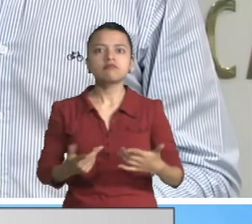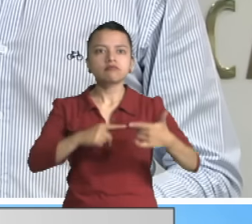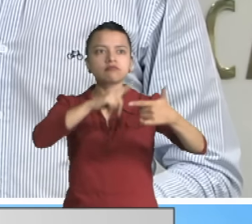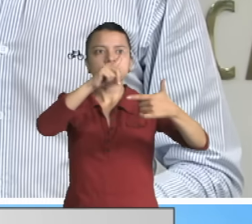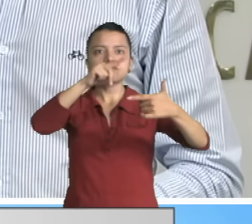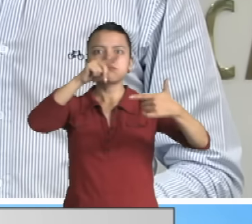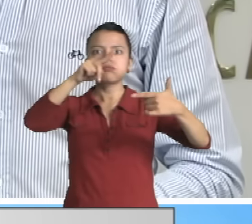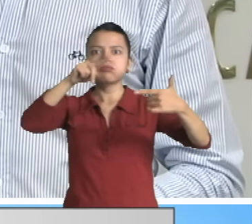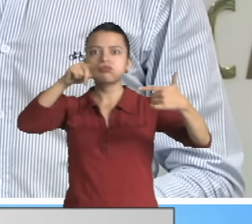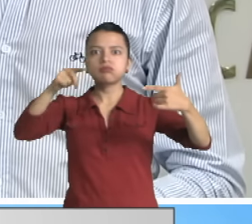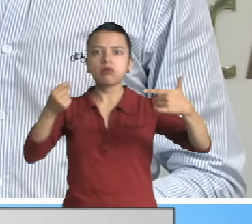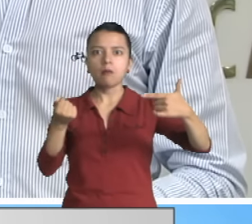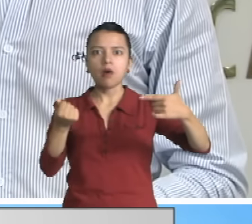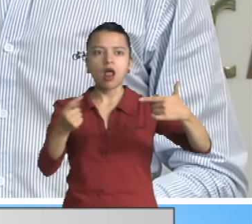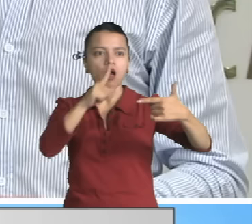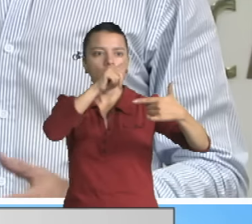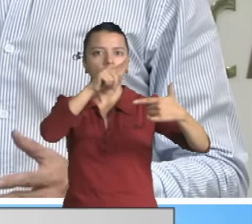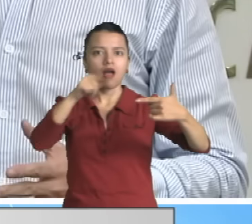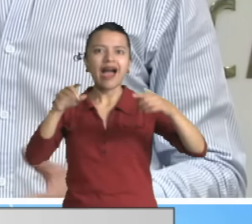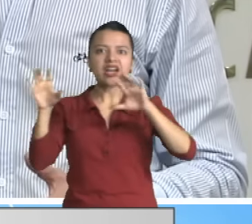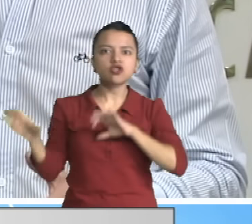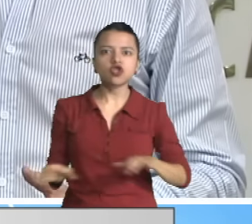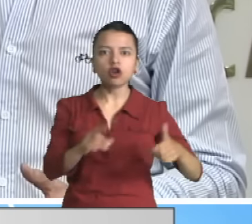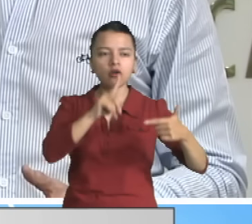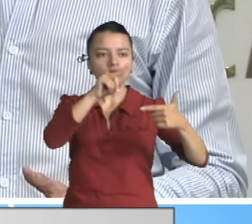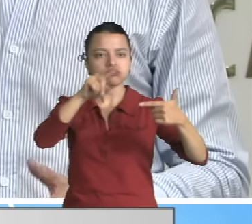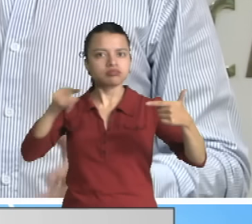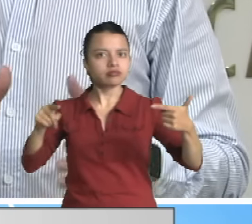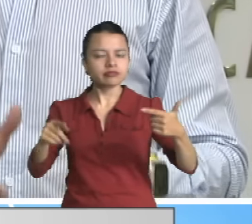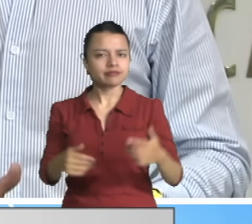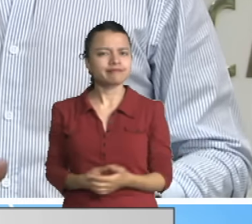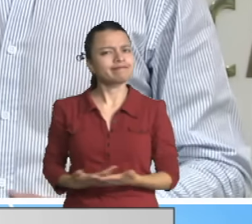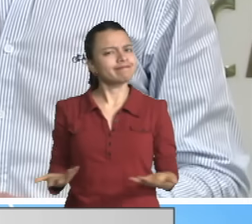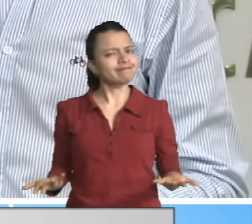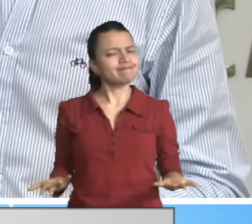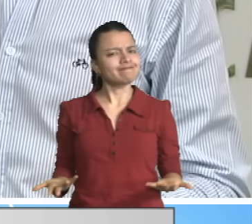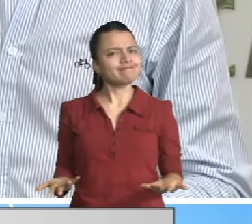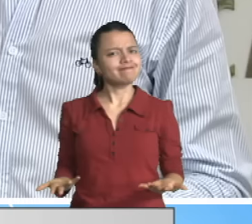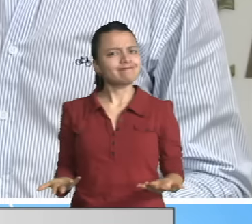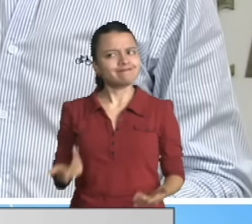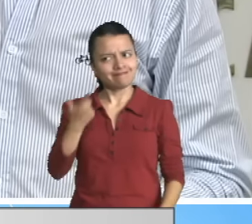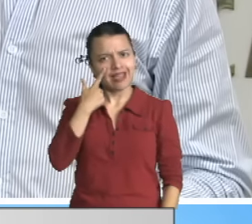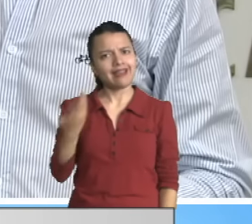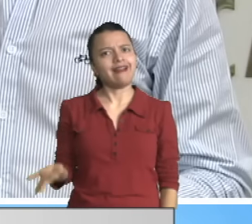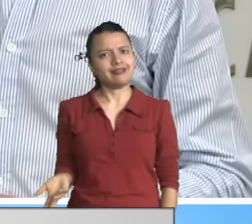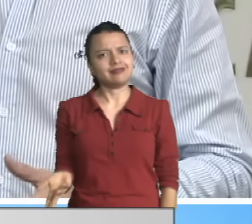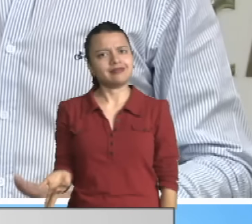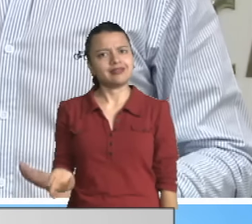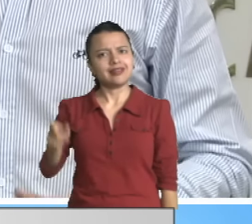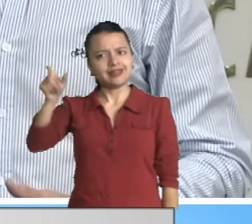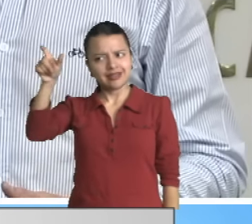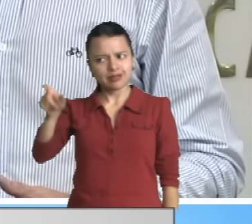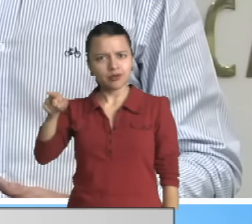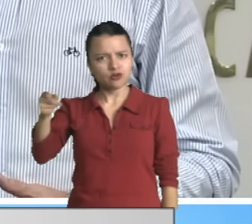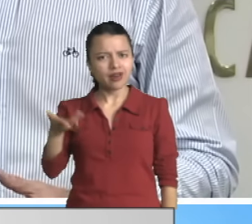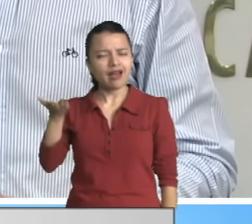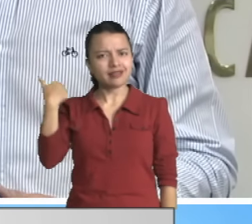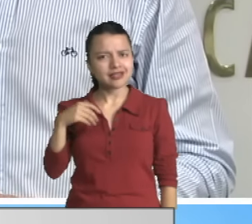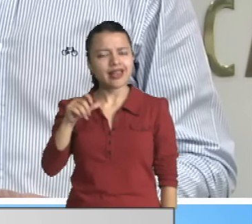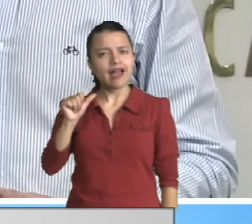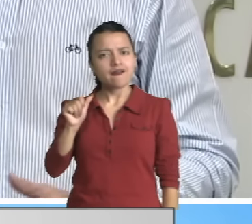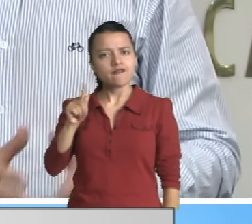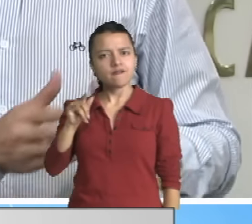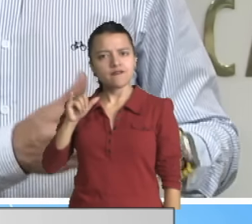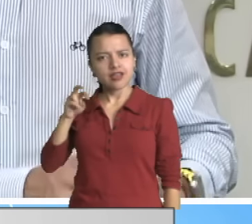algo, Afinia, es que en el escándalo de Afinia está involucrada esta persona. En Afinia nosotros denunciamos